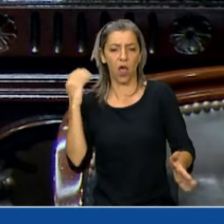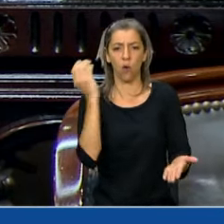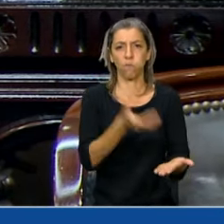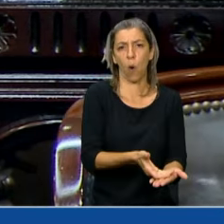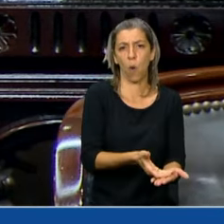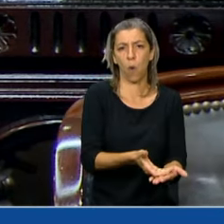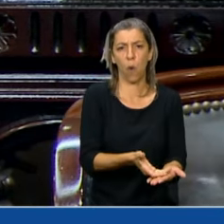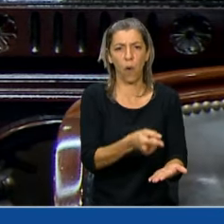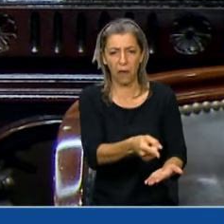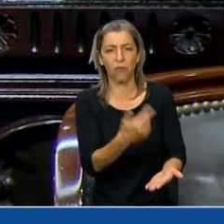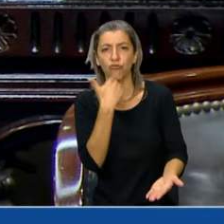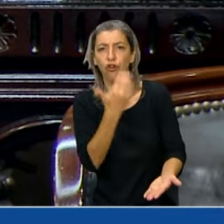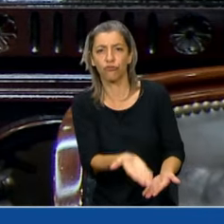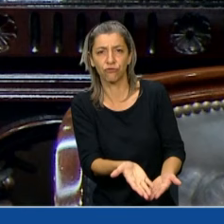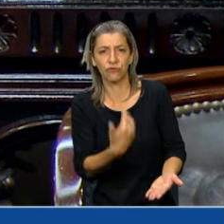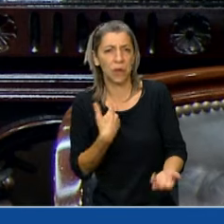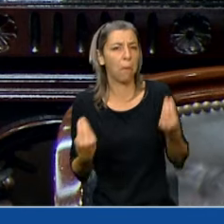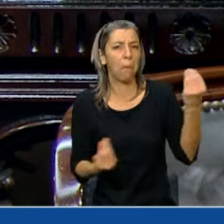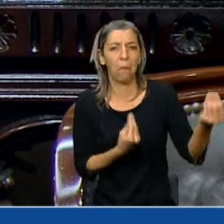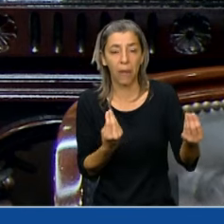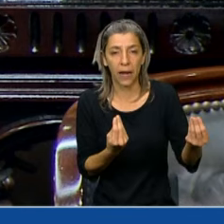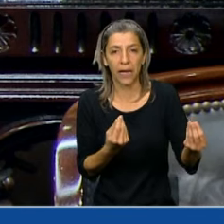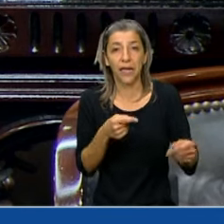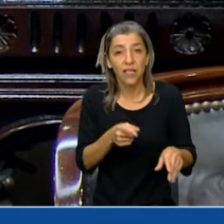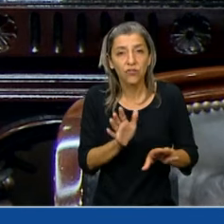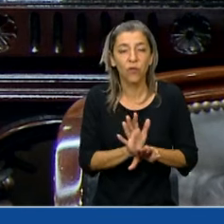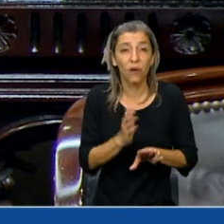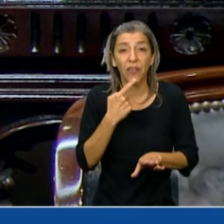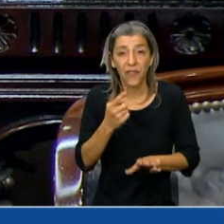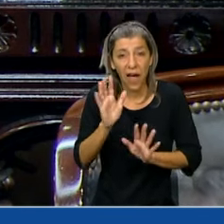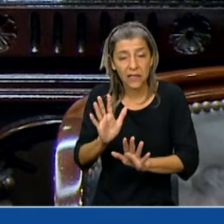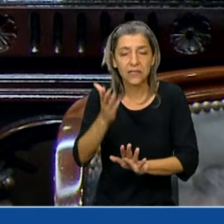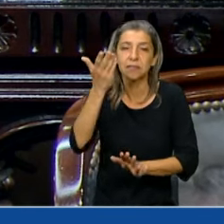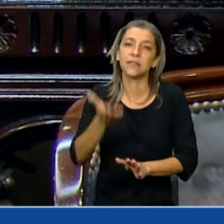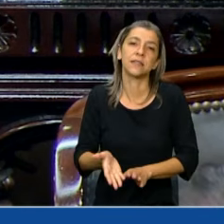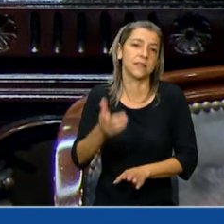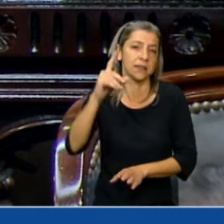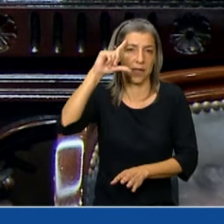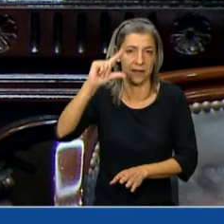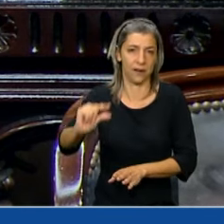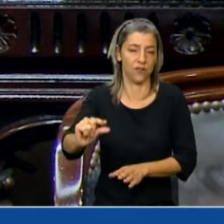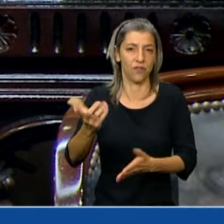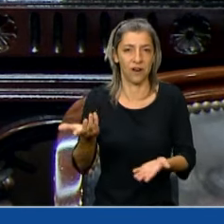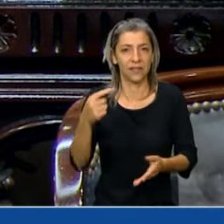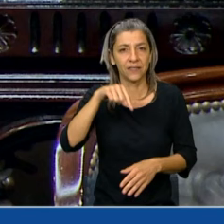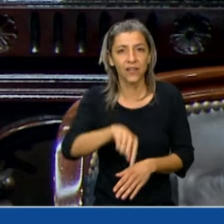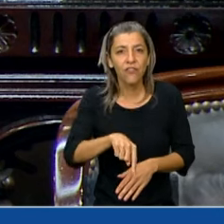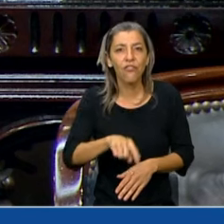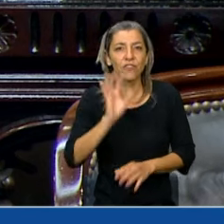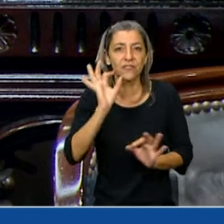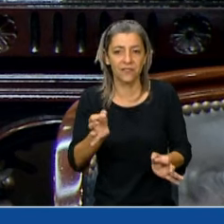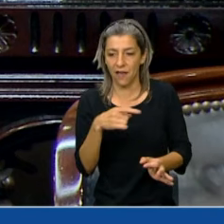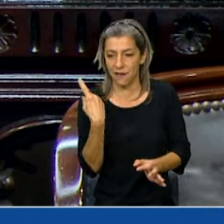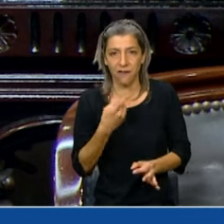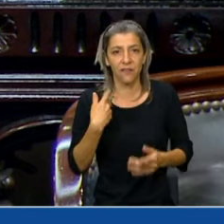es de ignorante la economía global hoy se organiza en la competencia y en la innovación de las